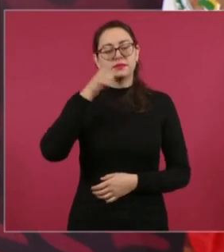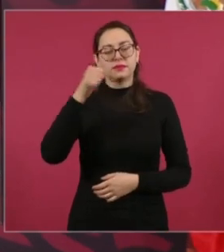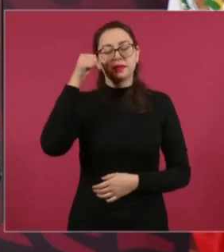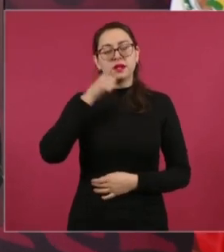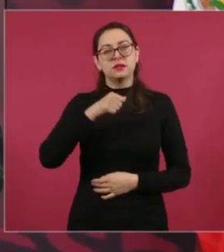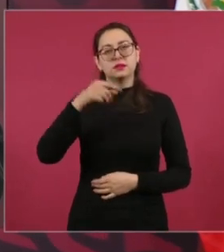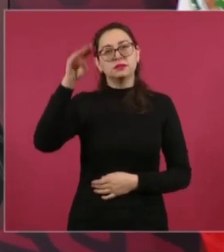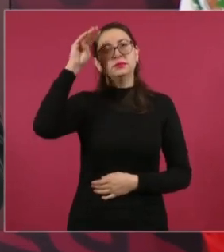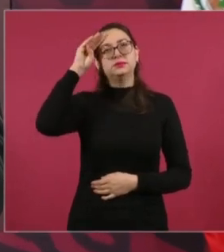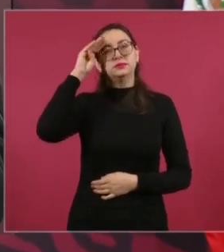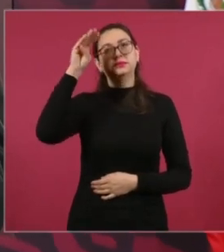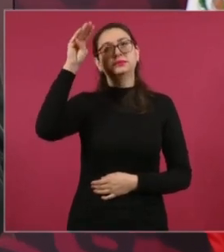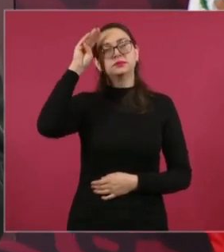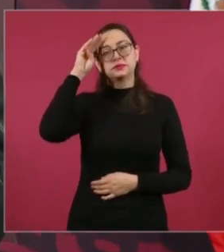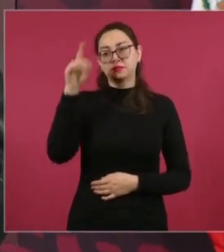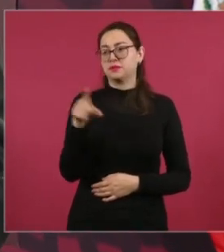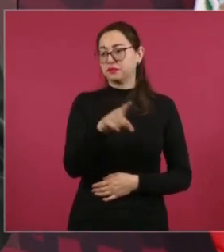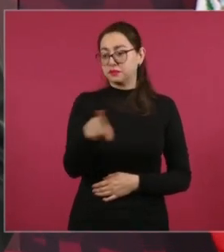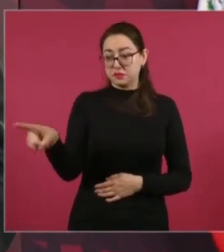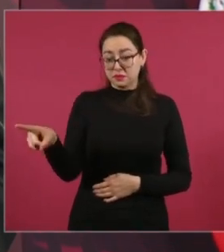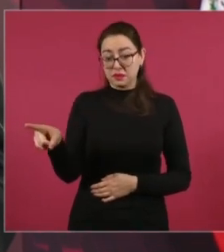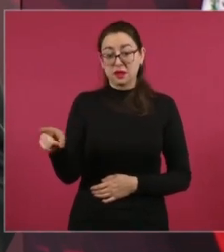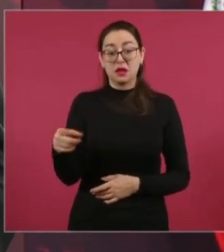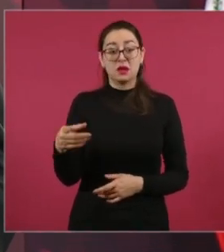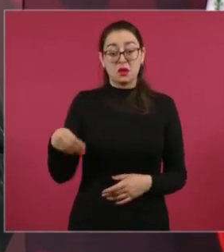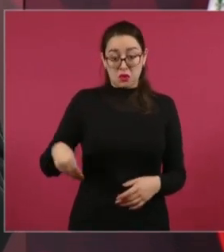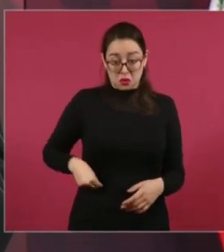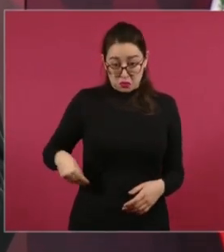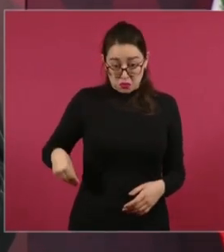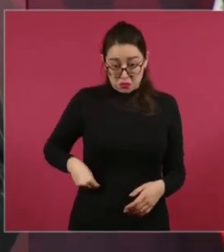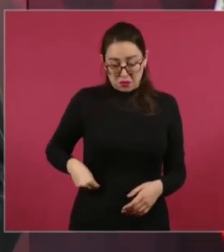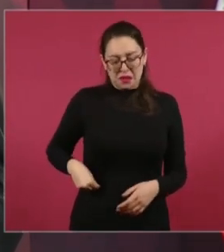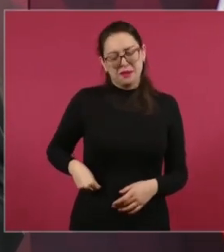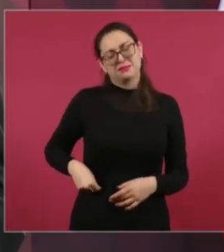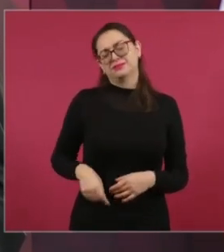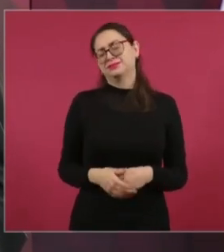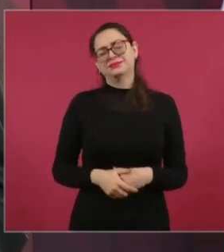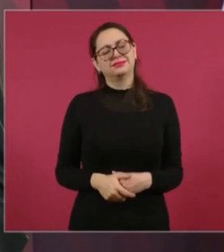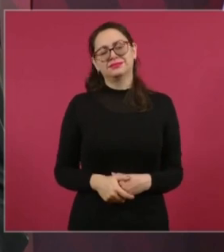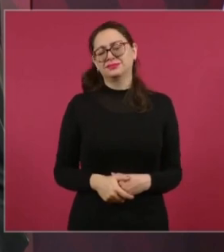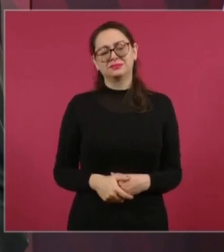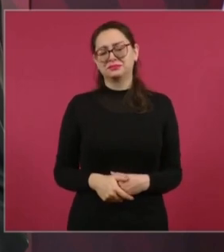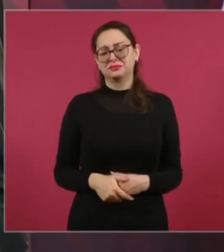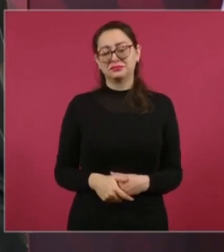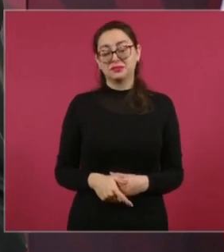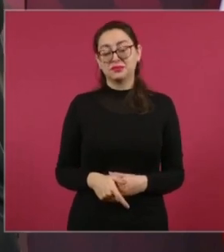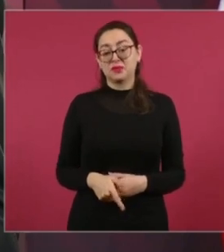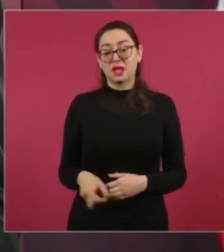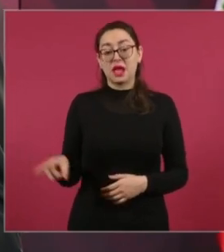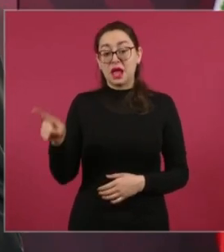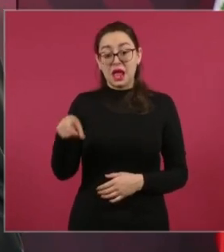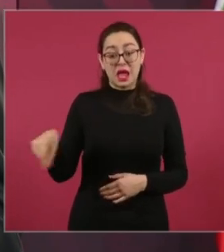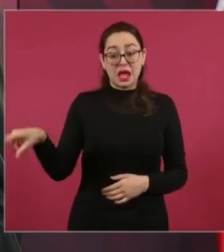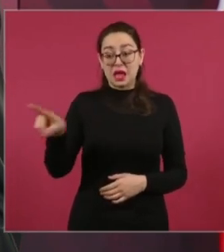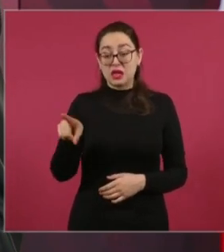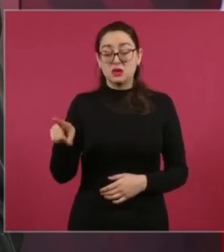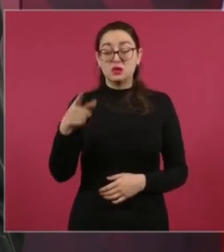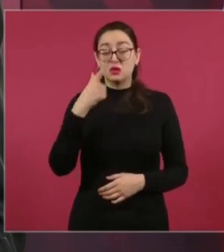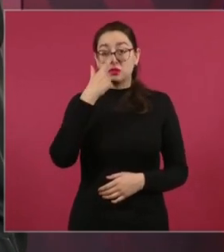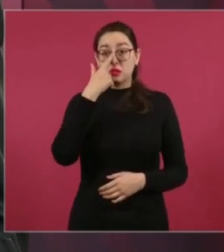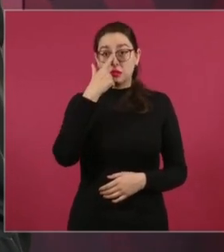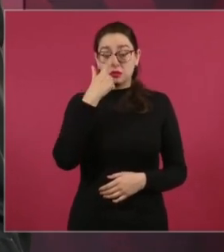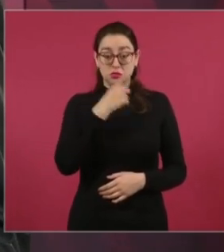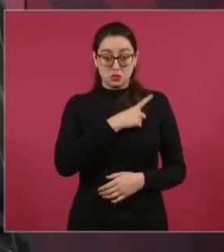ellos son piezas, tienen jefes.